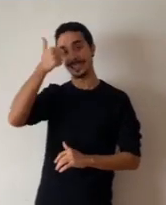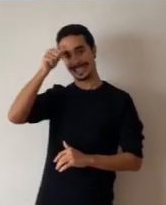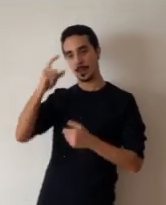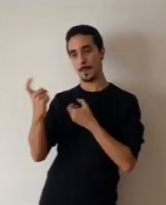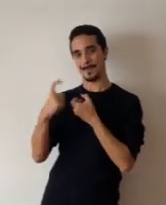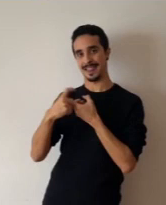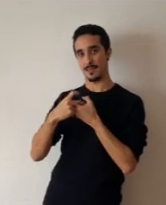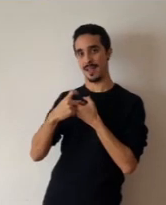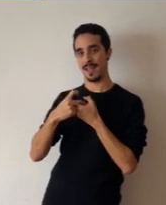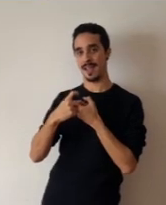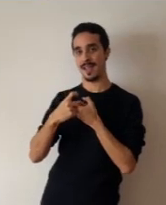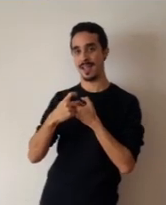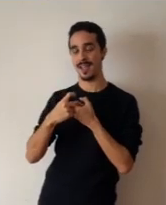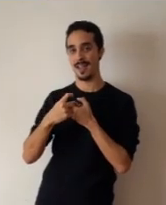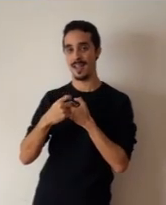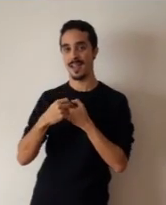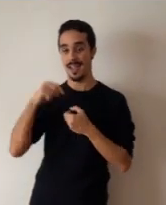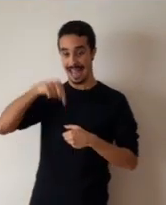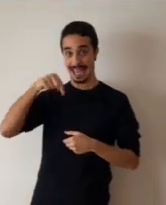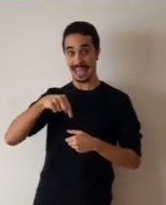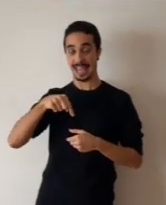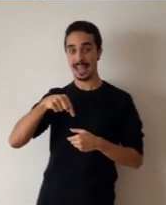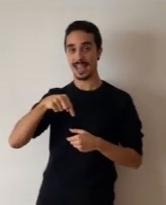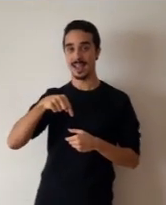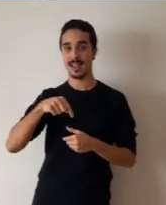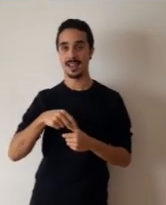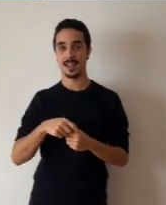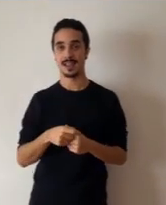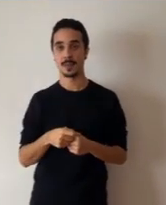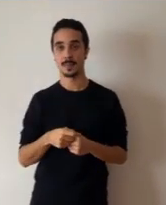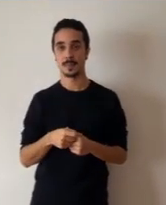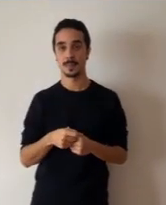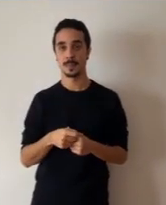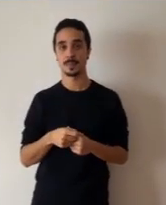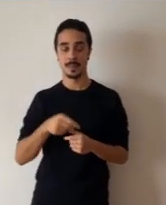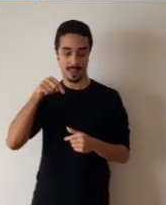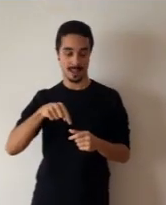hacer un chico que participa en el aquí,